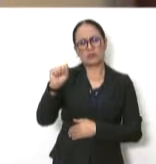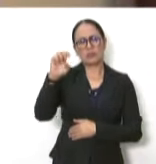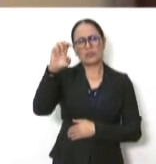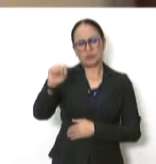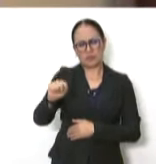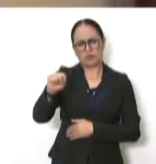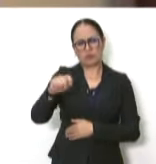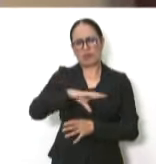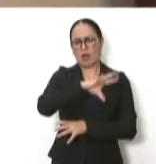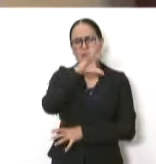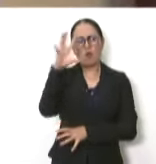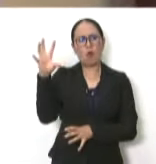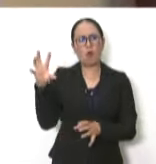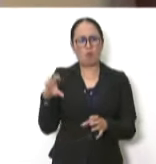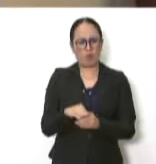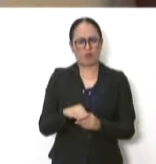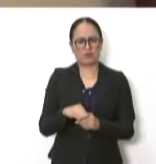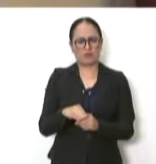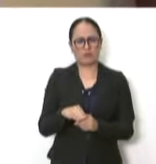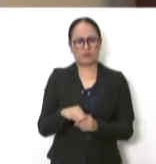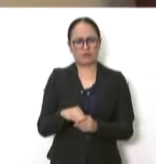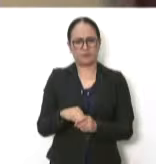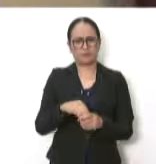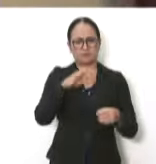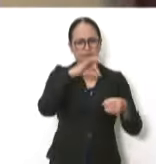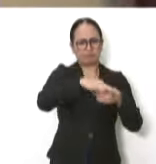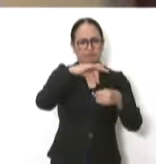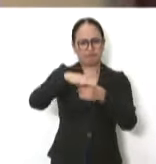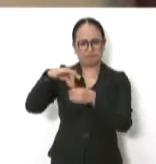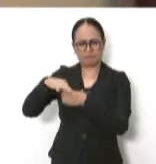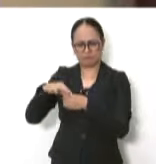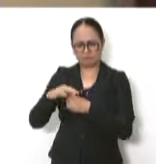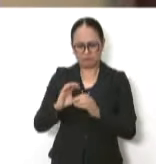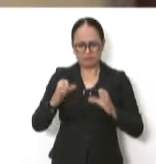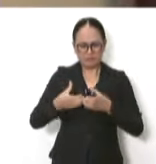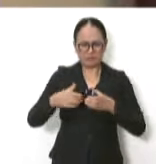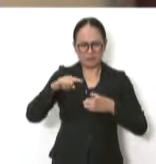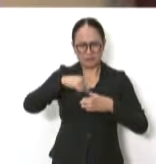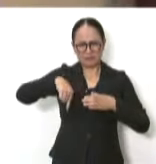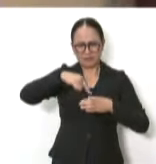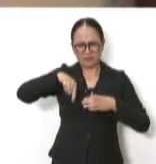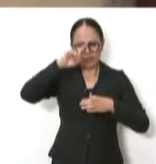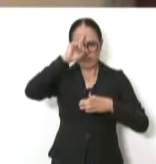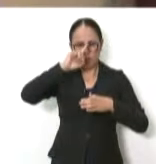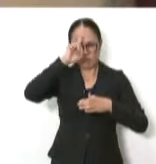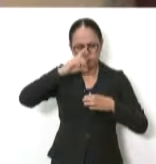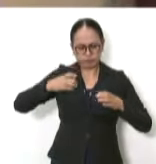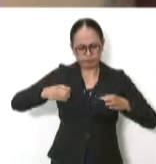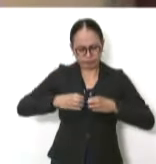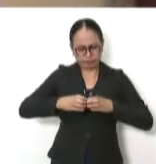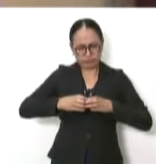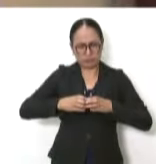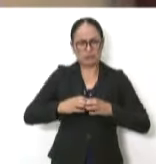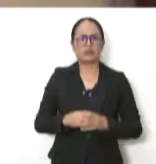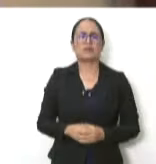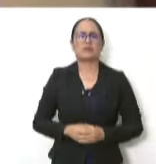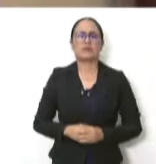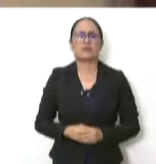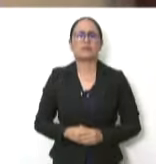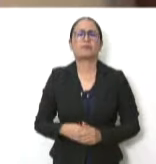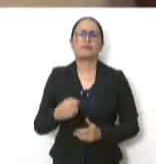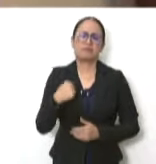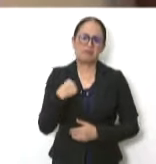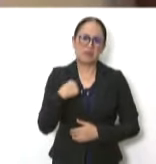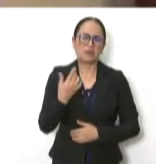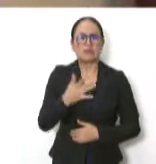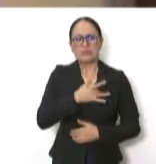7.69 del total de los votos emitidos por el Consejo. Por lo que estimo que si se incorporan